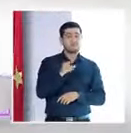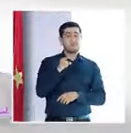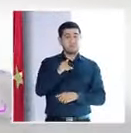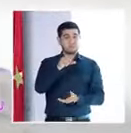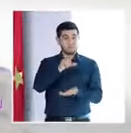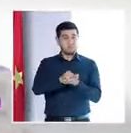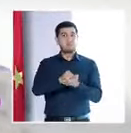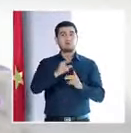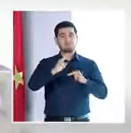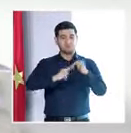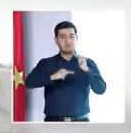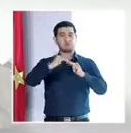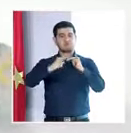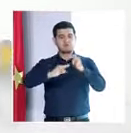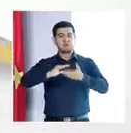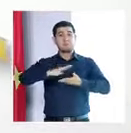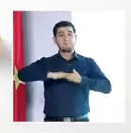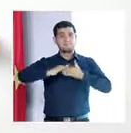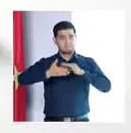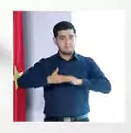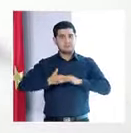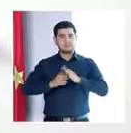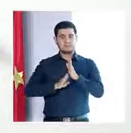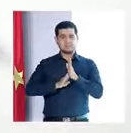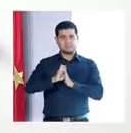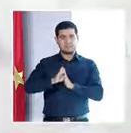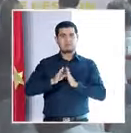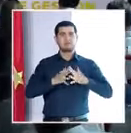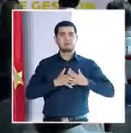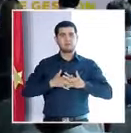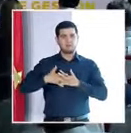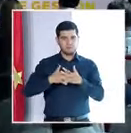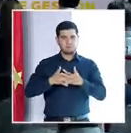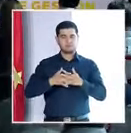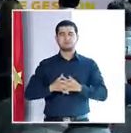así como se construye paz, desarrollo y convivencia.